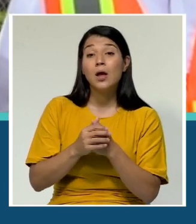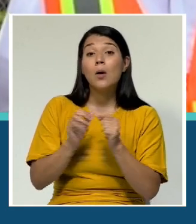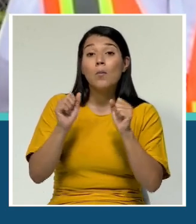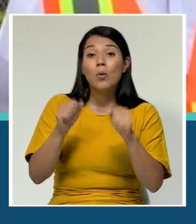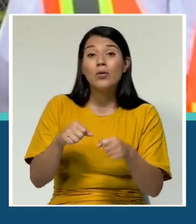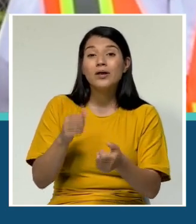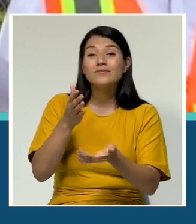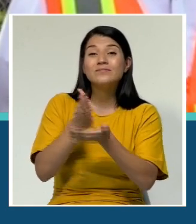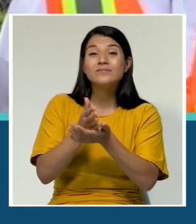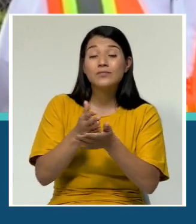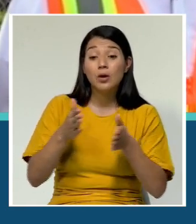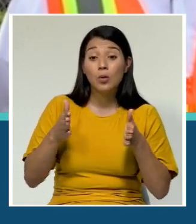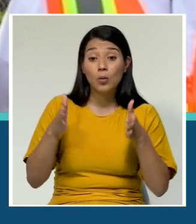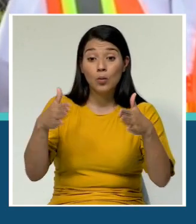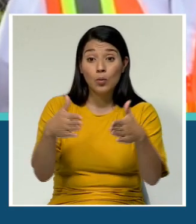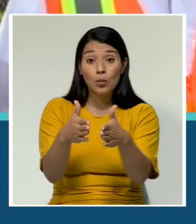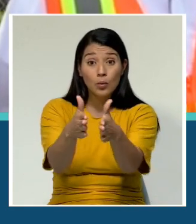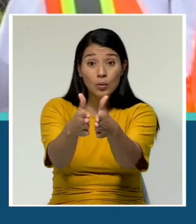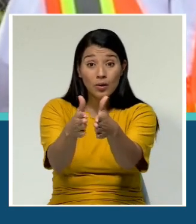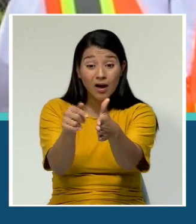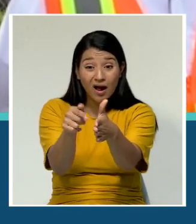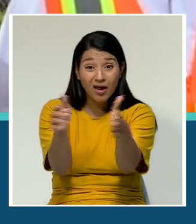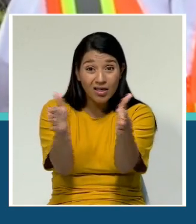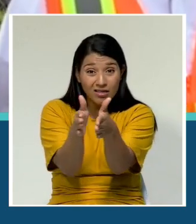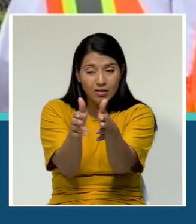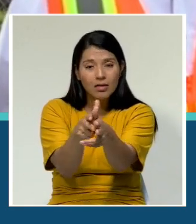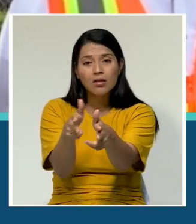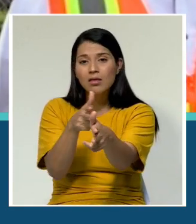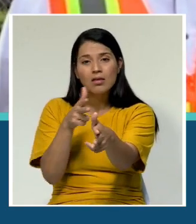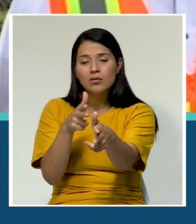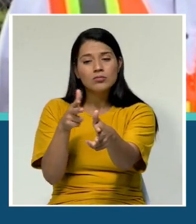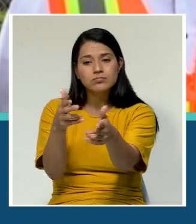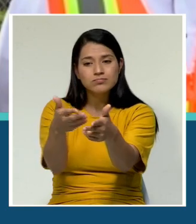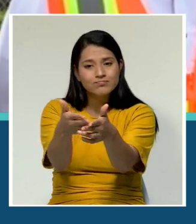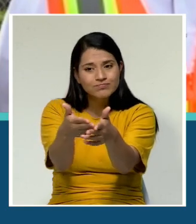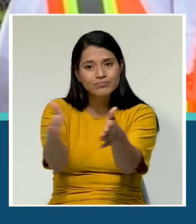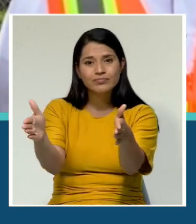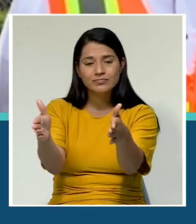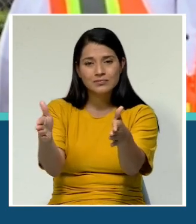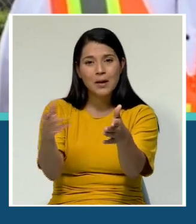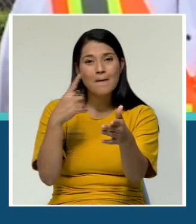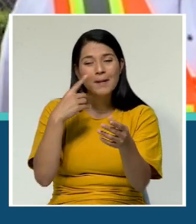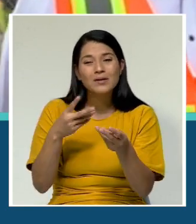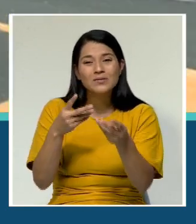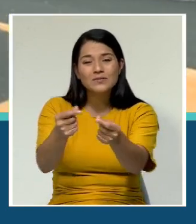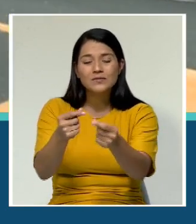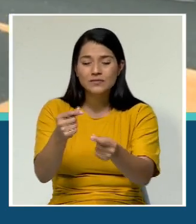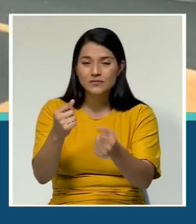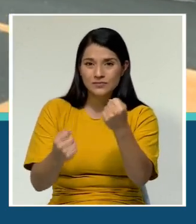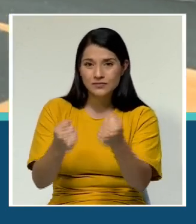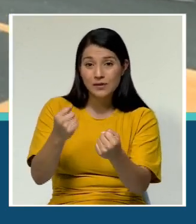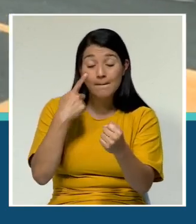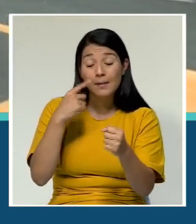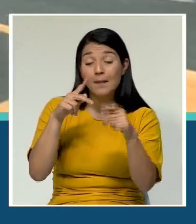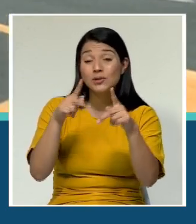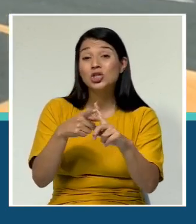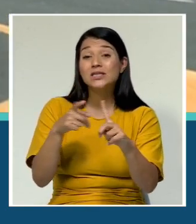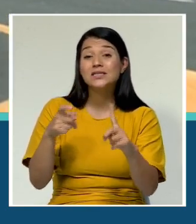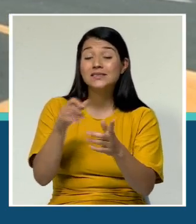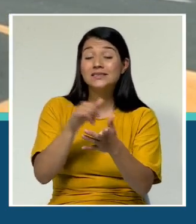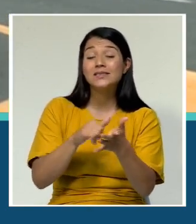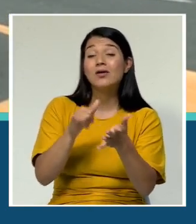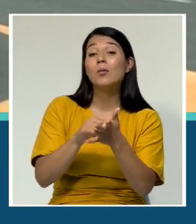El presidente electo Rodrigo Chávez anunció este martes al mediodía que el nuevo ministro de Transporte será Luis Amador, quien vivió en